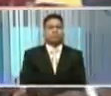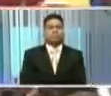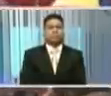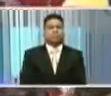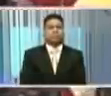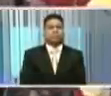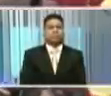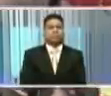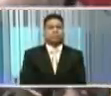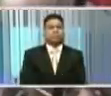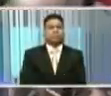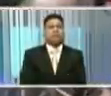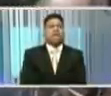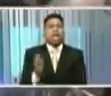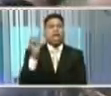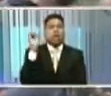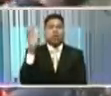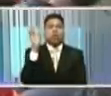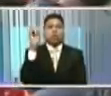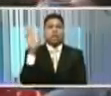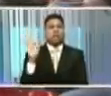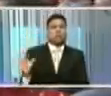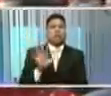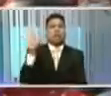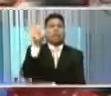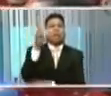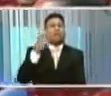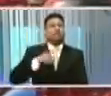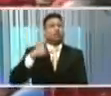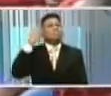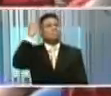Y el Congreso de la Patria, yo me lo imagino